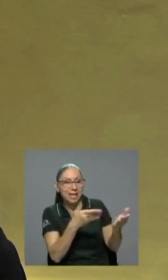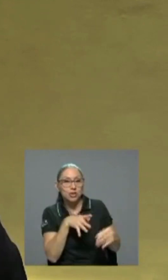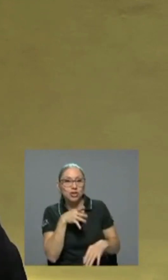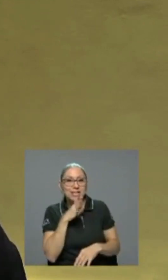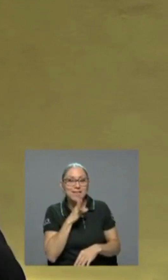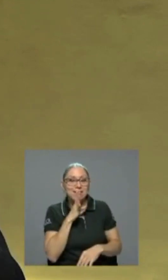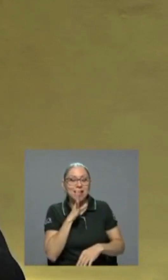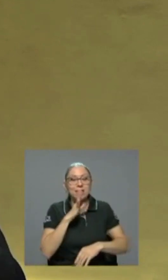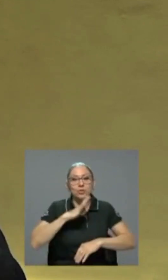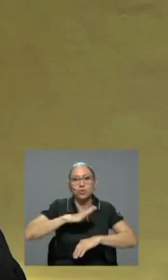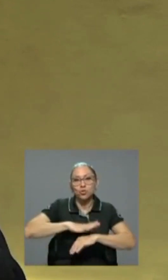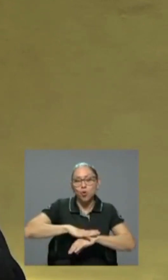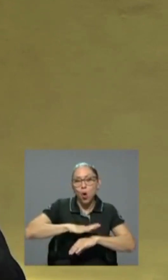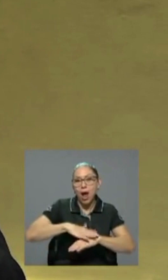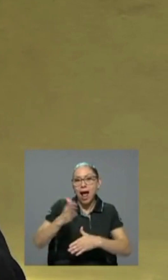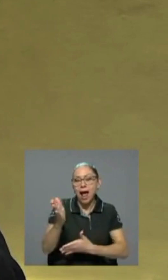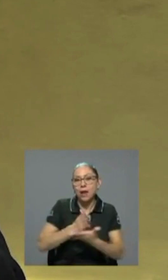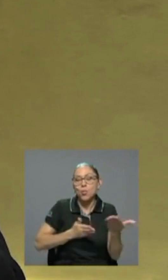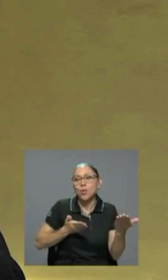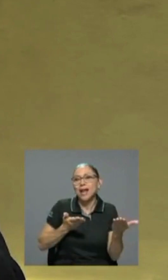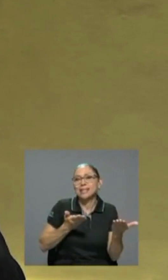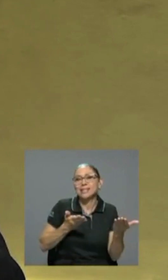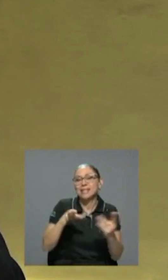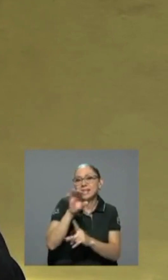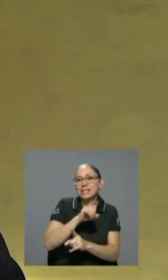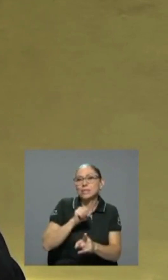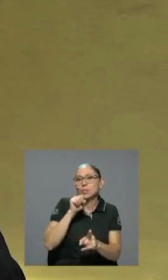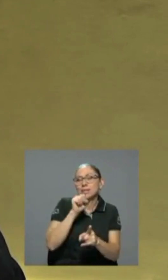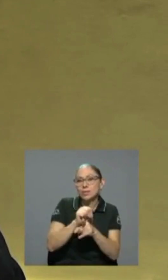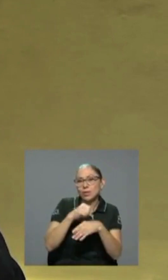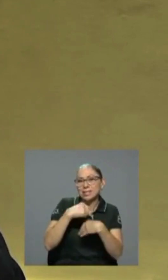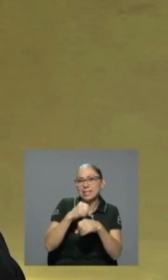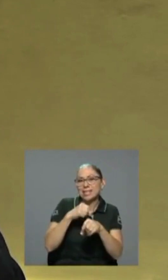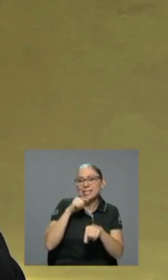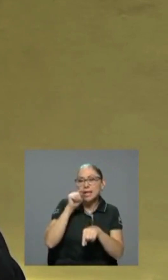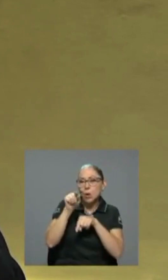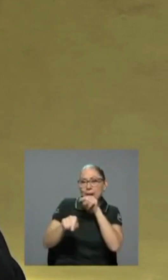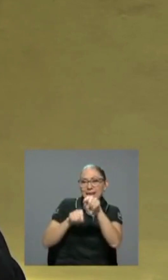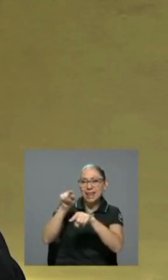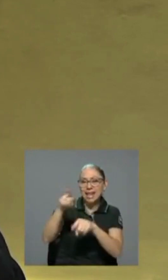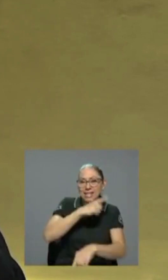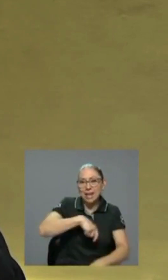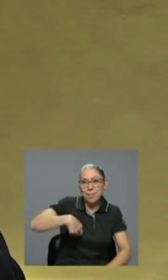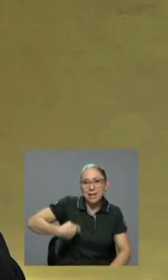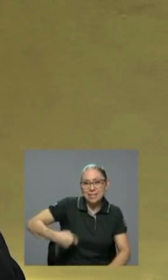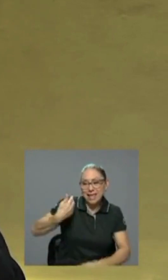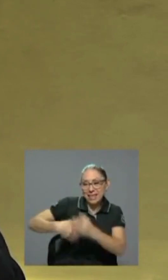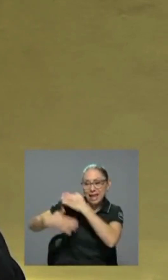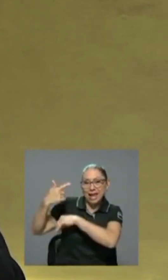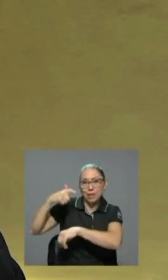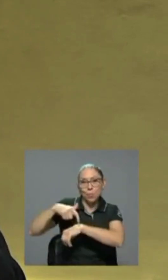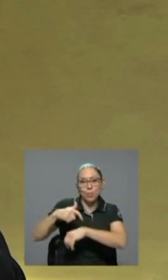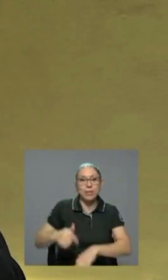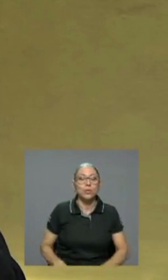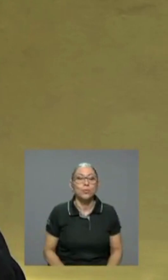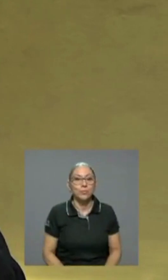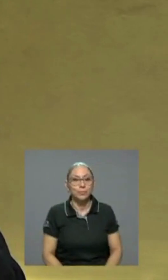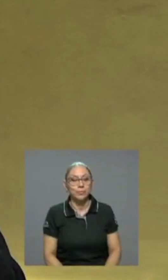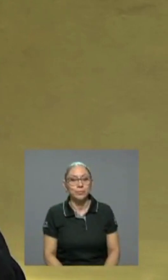de algunas críticas que al presidente se le hacían en ese momento.